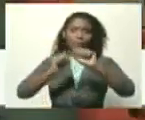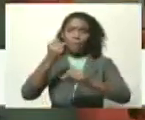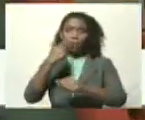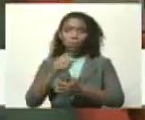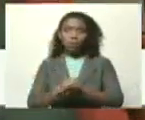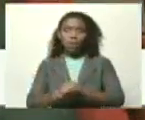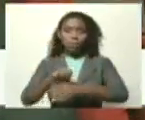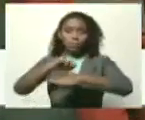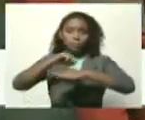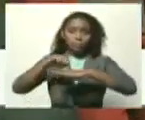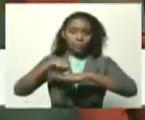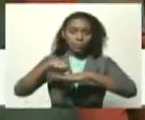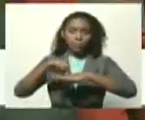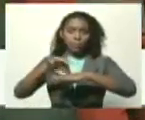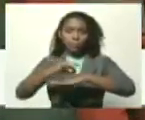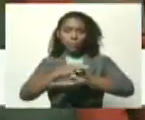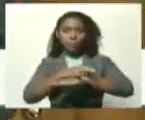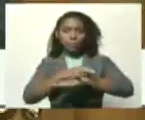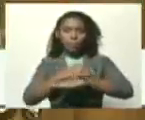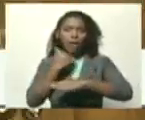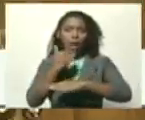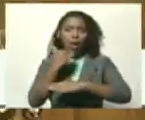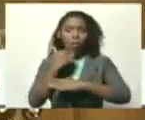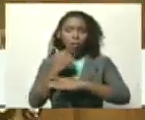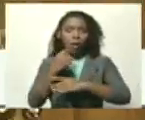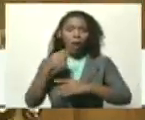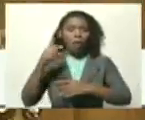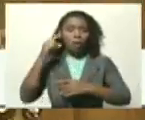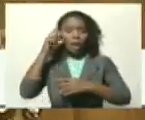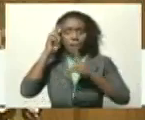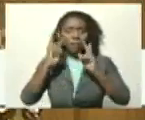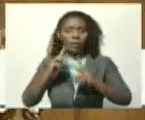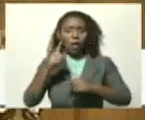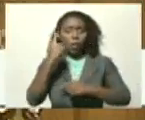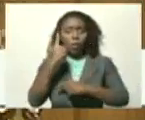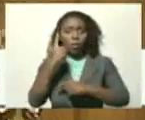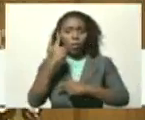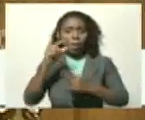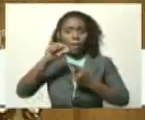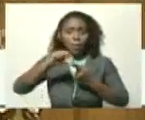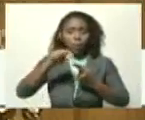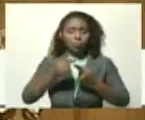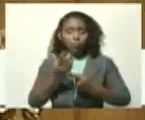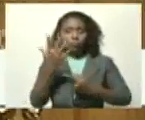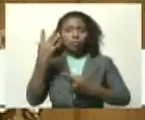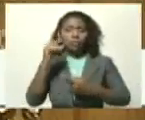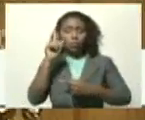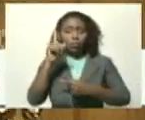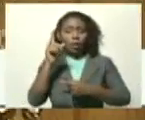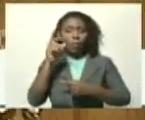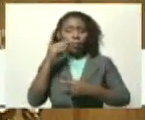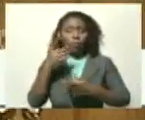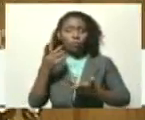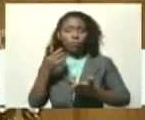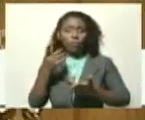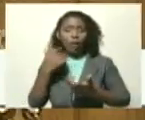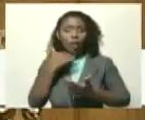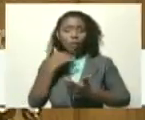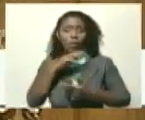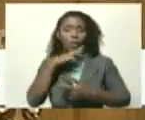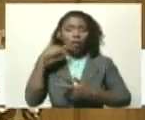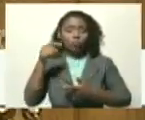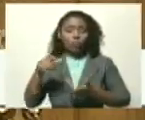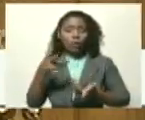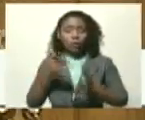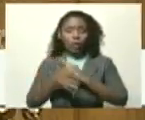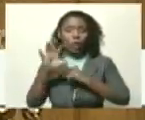sutura, si una membrana para diálisis, si un hipoglicemiante, si una ampolla de insulina ha sido comprada